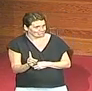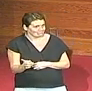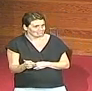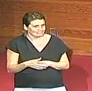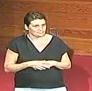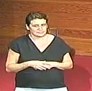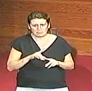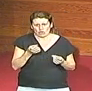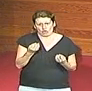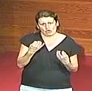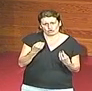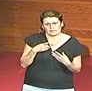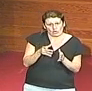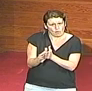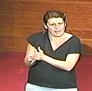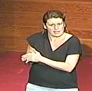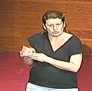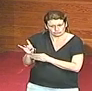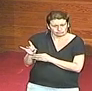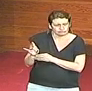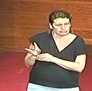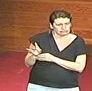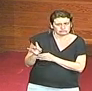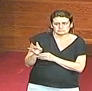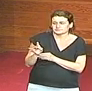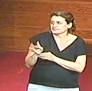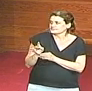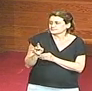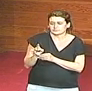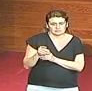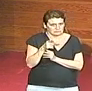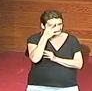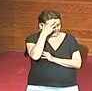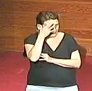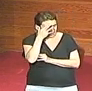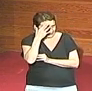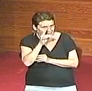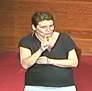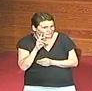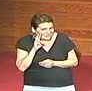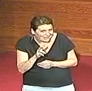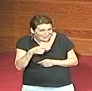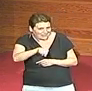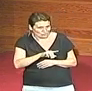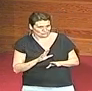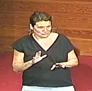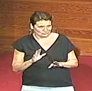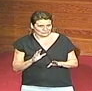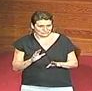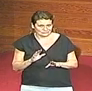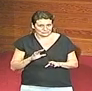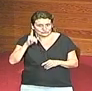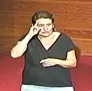Pero me contaban compañeros que han estado y compañeras. No te puedes imaginar lo perdidos que vienen. Es que no saben ni